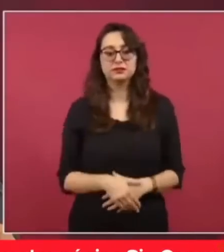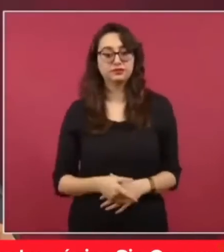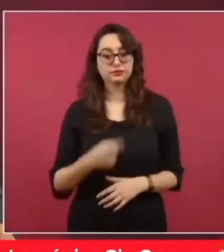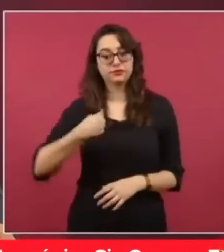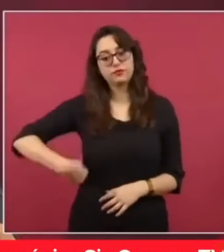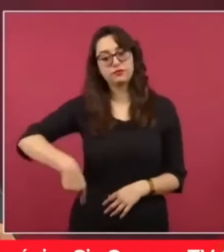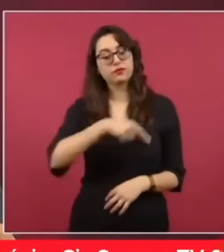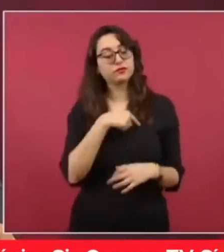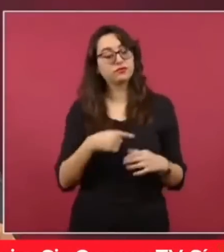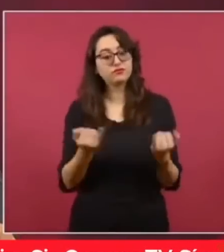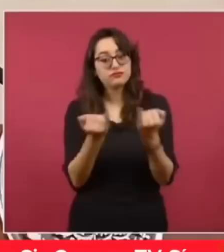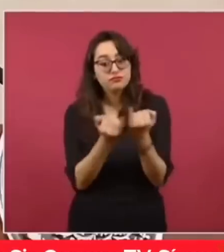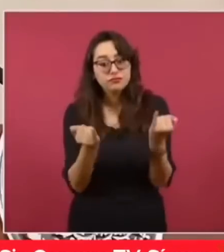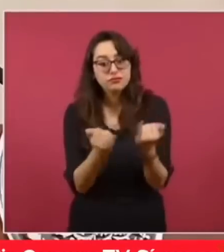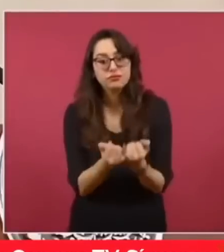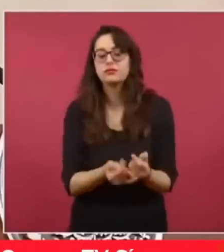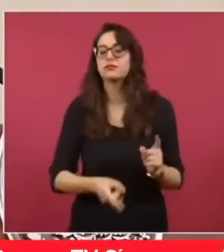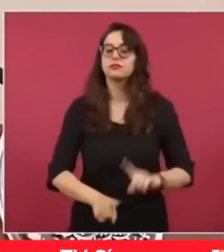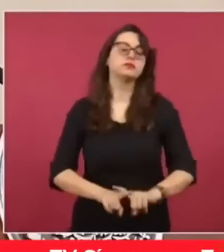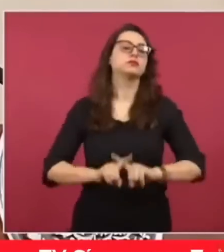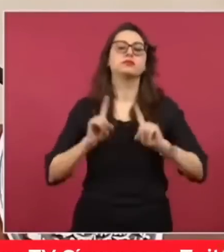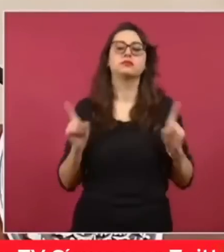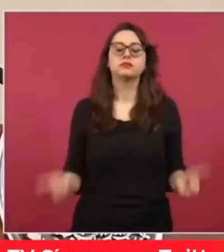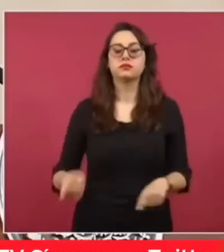no se tortura a nadie,